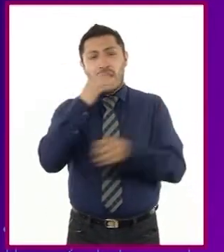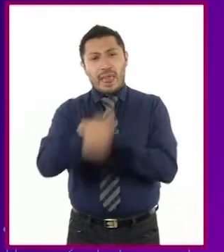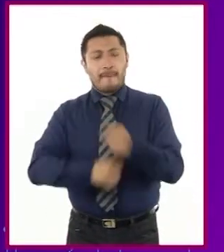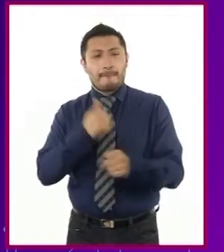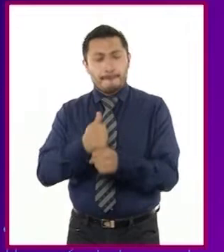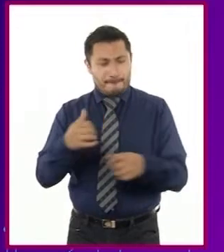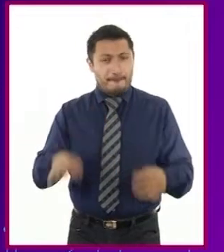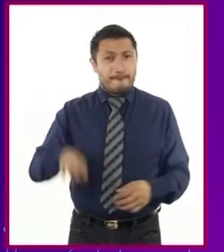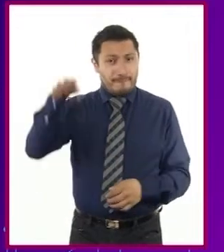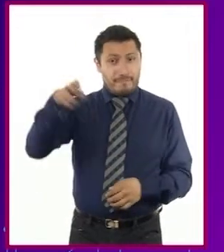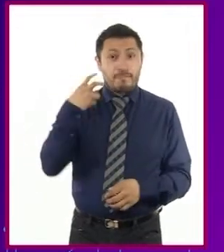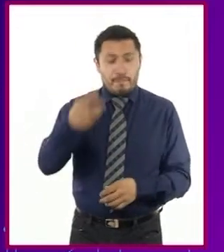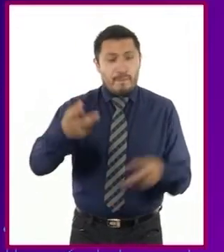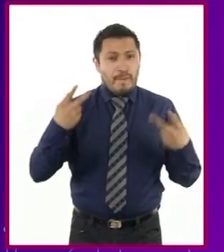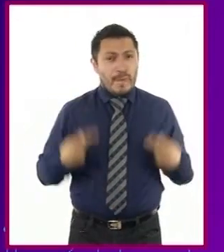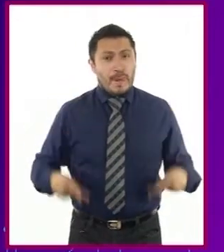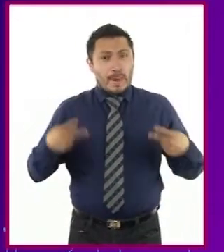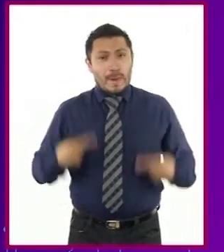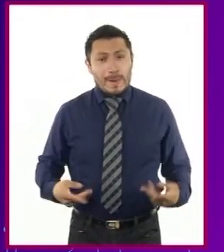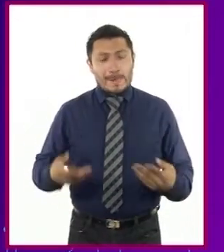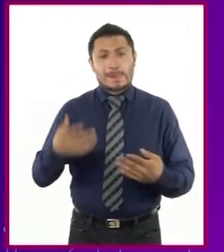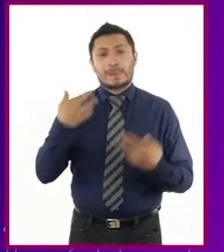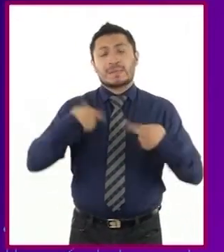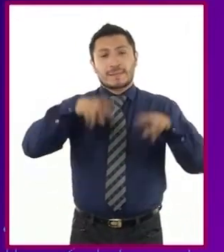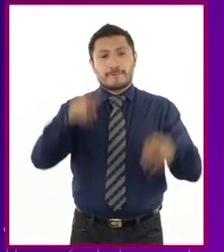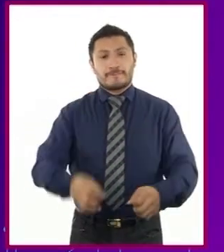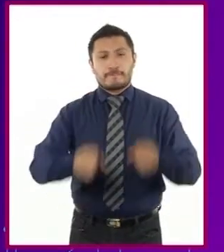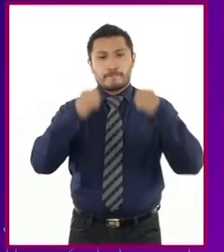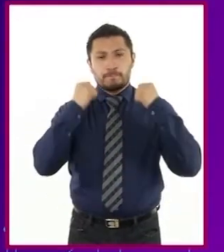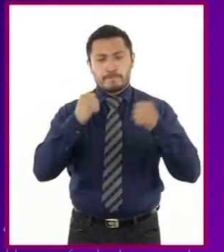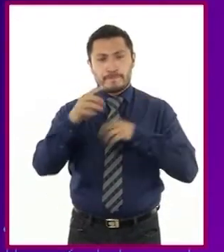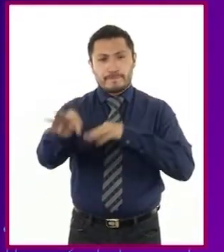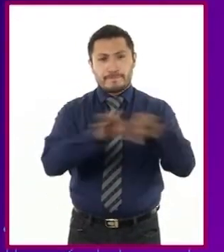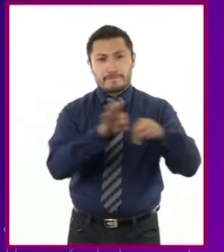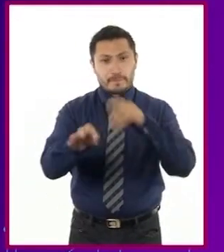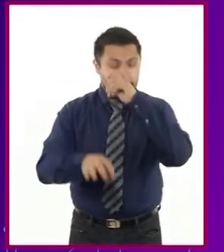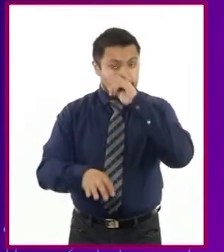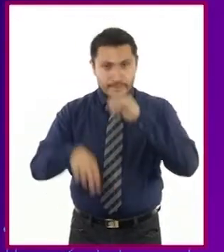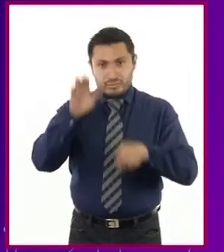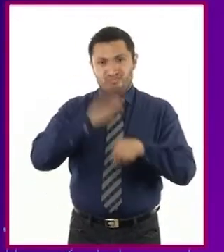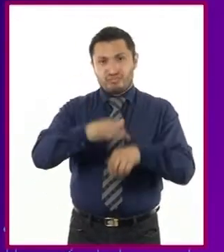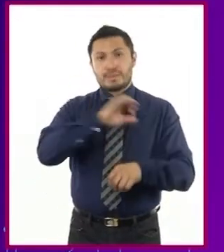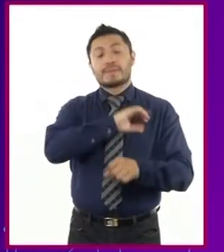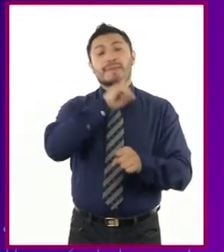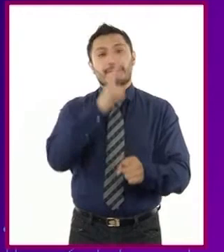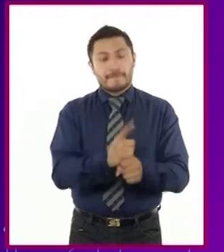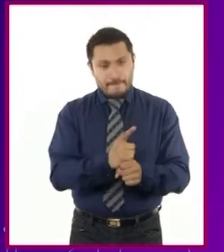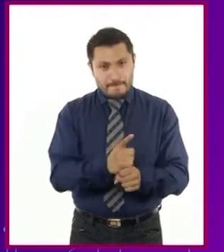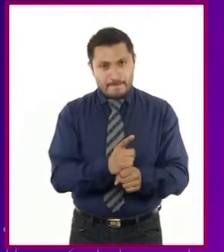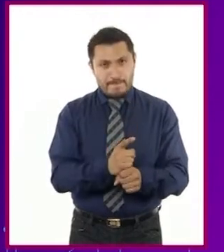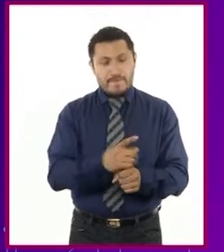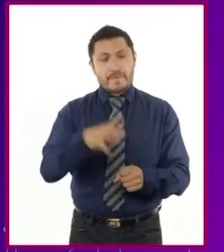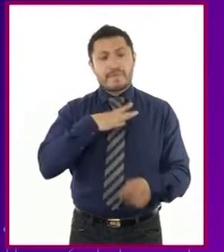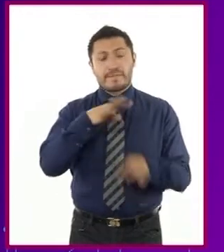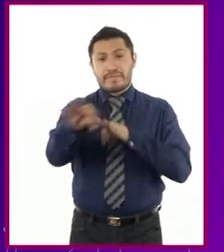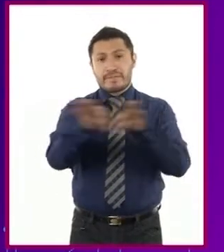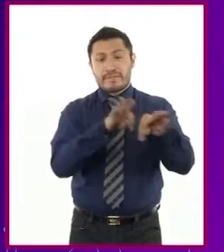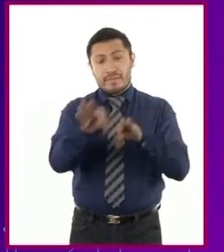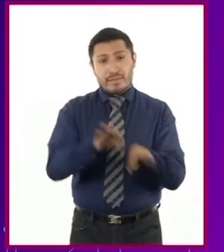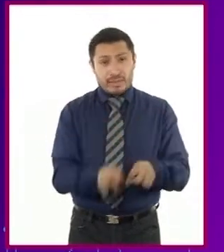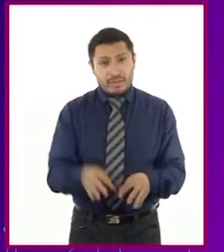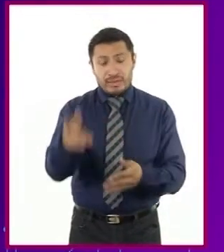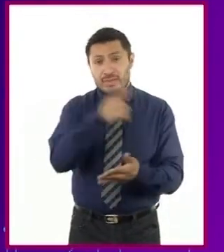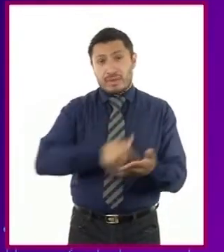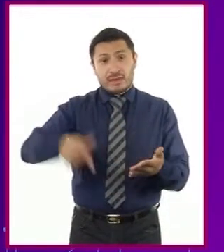edad, ya que es población que representa fuerza de trabajo con más posibilidades de obtener un empleo en